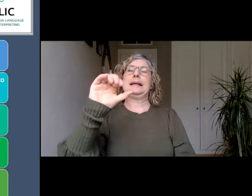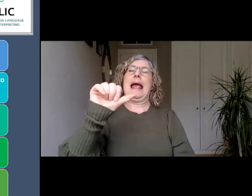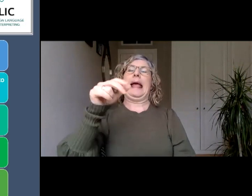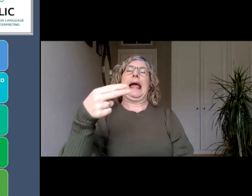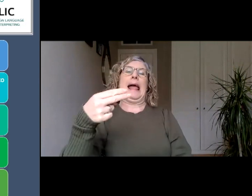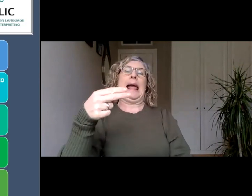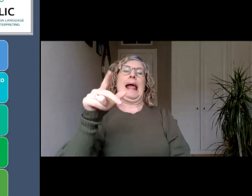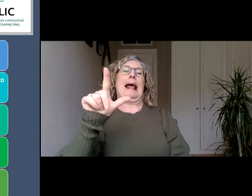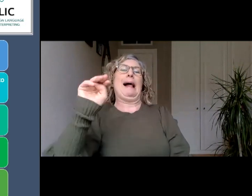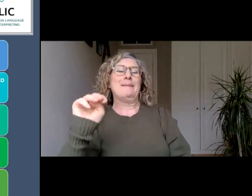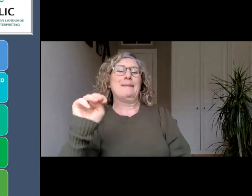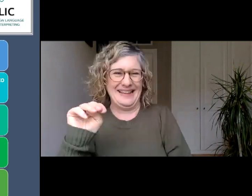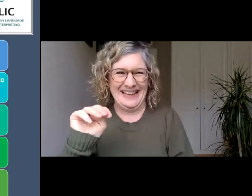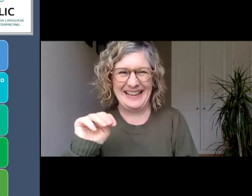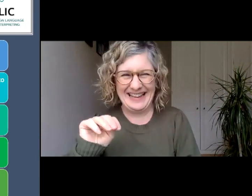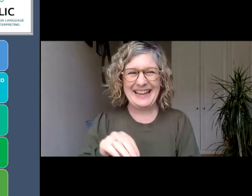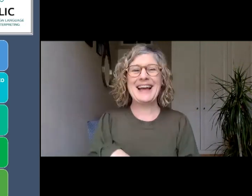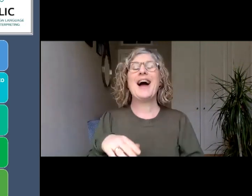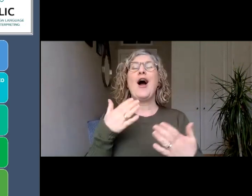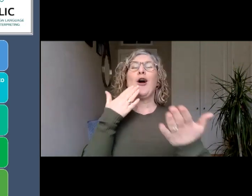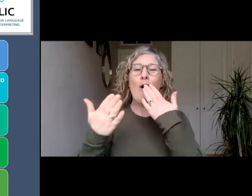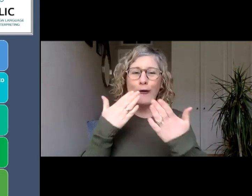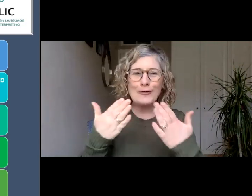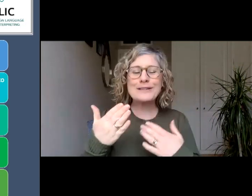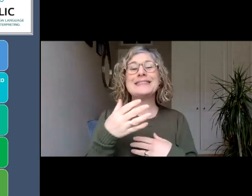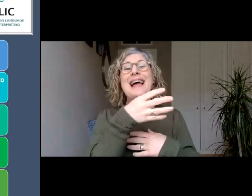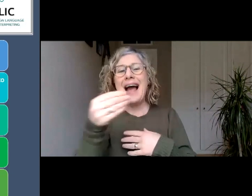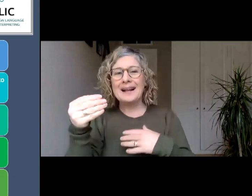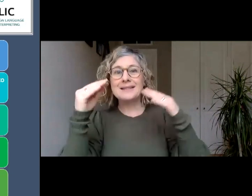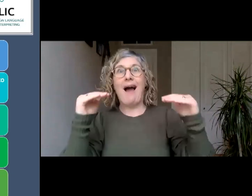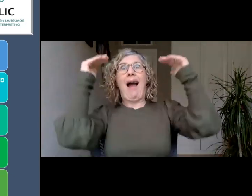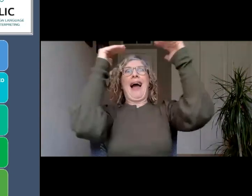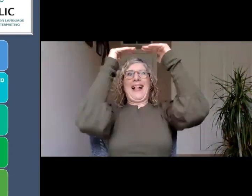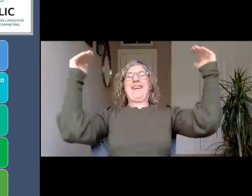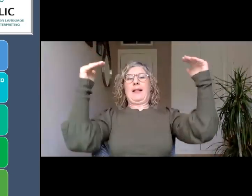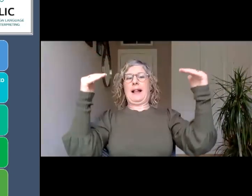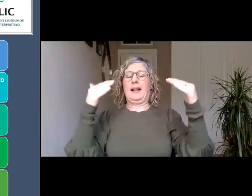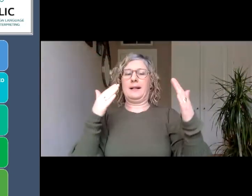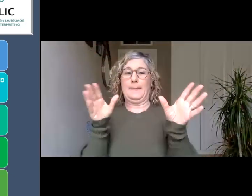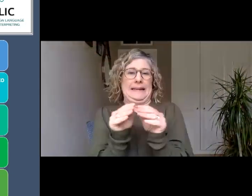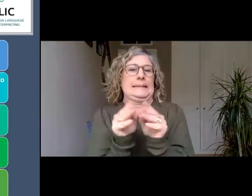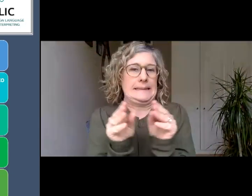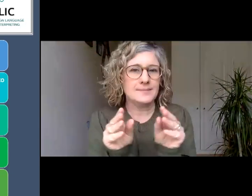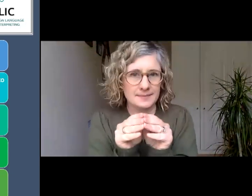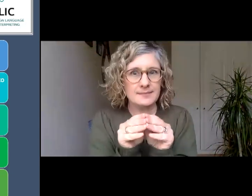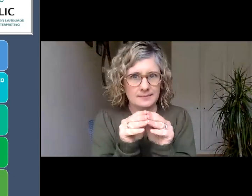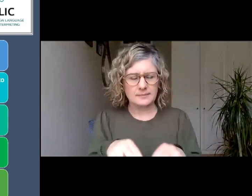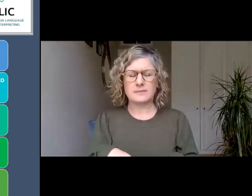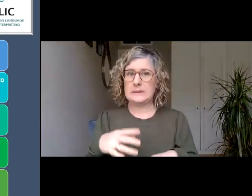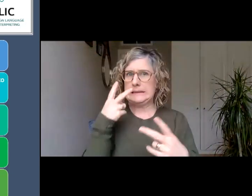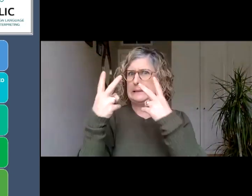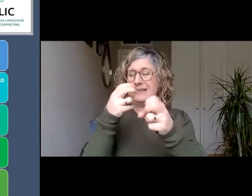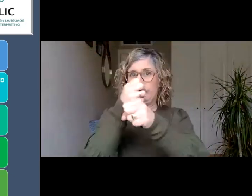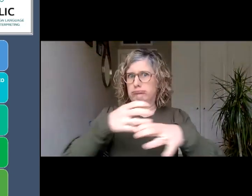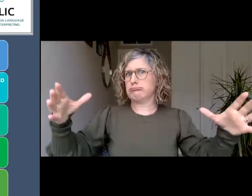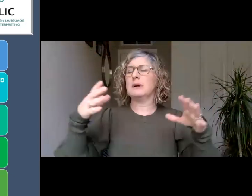nosotros definimos como CAHLM por sus siglas en inglés, que esto quiere decir